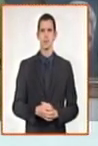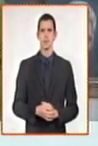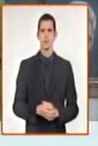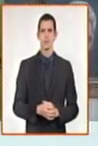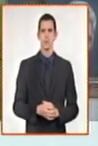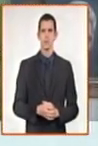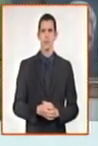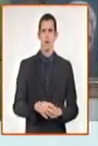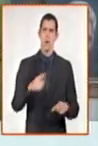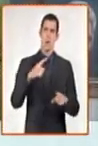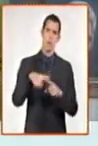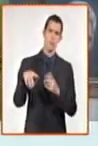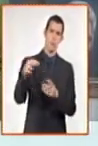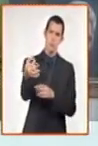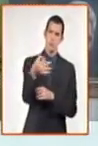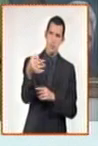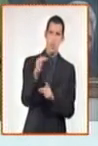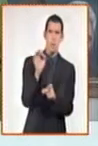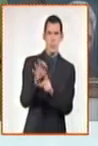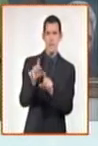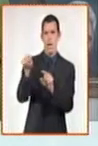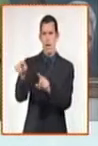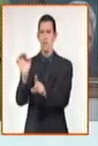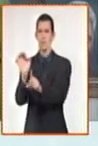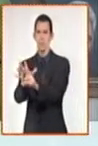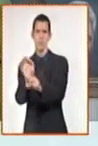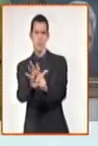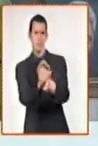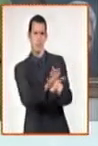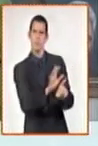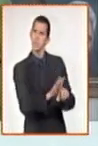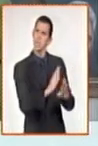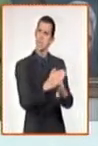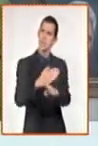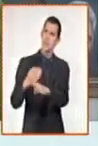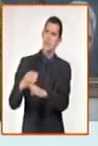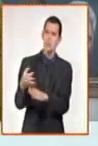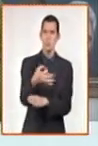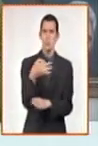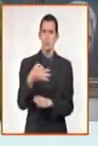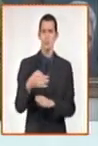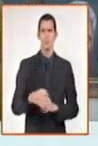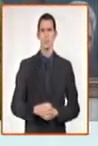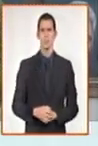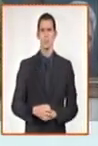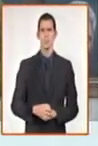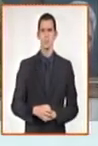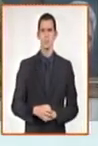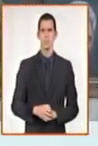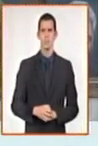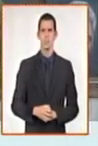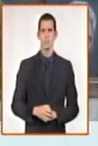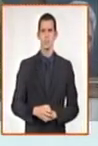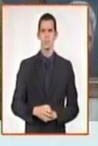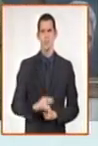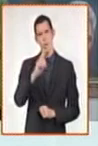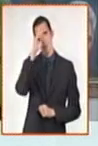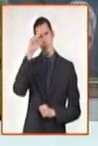iniciando el curso en el resto de los municipios y en el resto de las instituciones de salud que tenemos en la provincia.